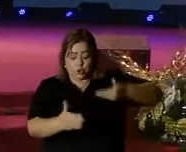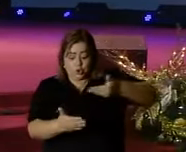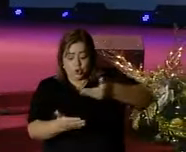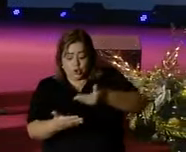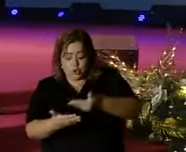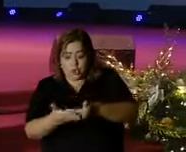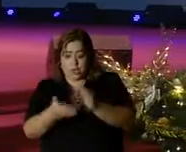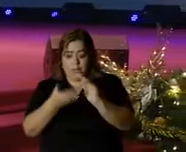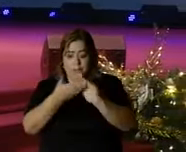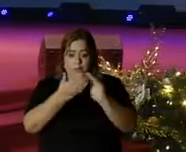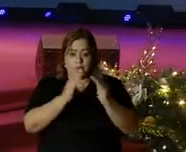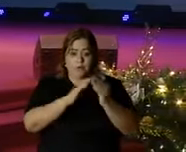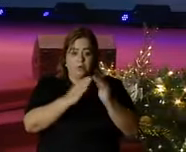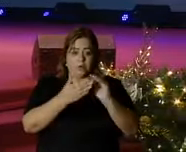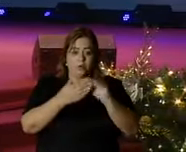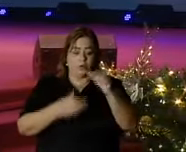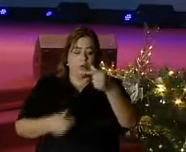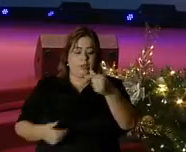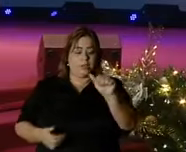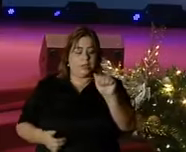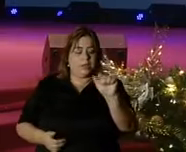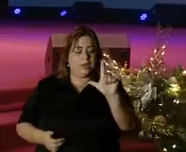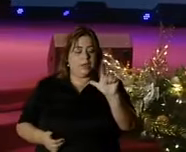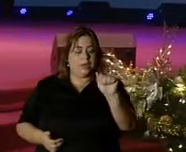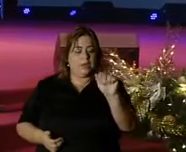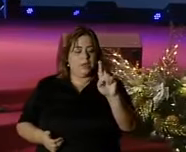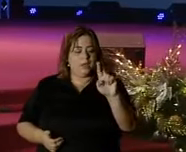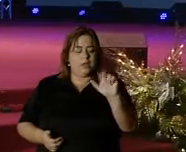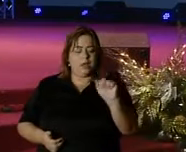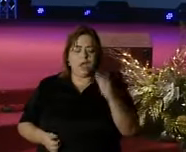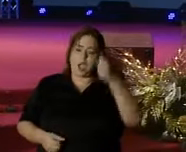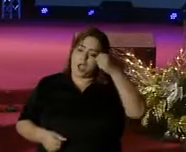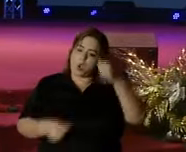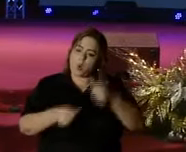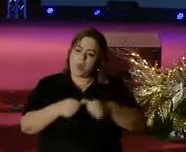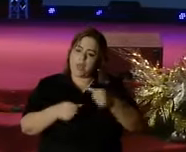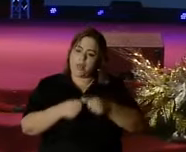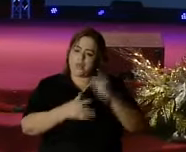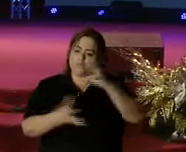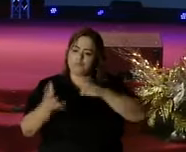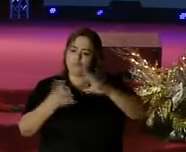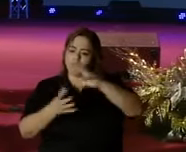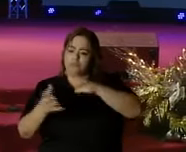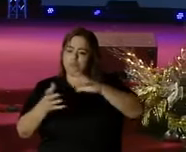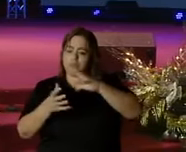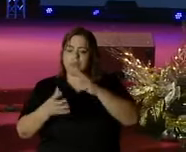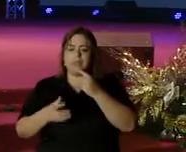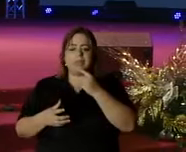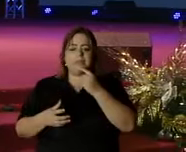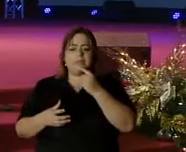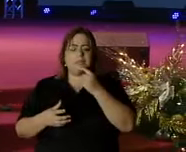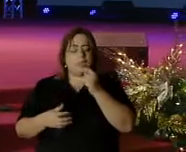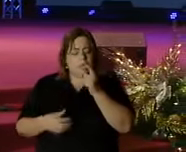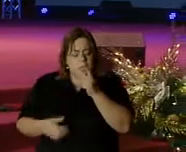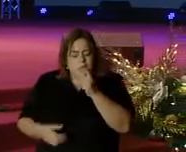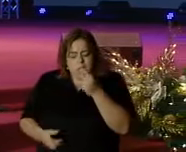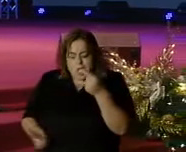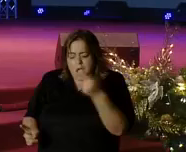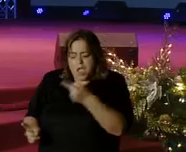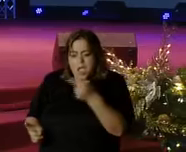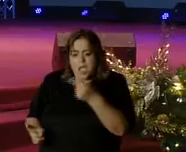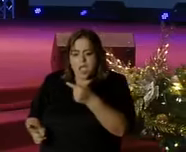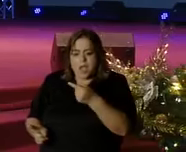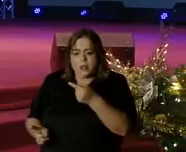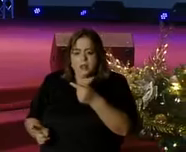los que están con él casi. ¿Se acuerda de la tormenta? ¿Quién es este que aún el viento y los mares le obedecen? Eso